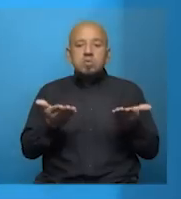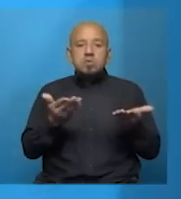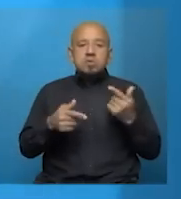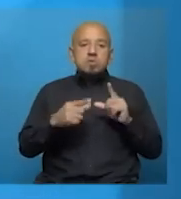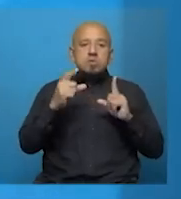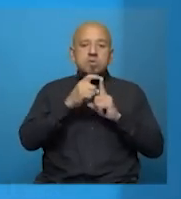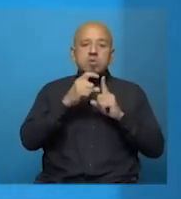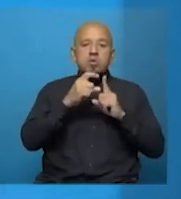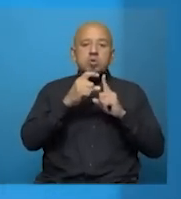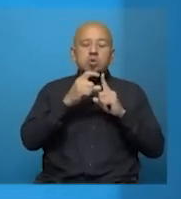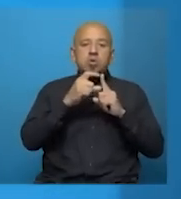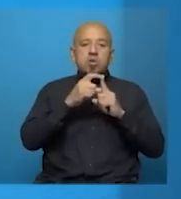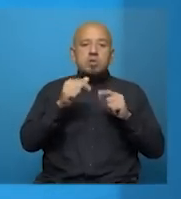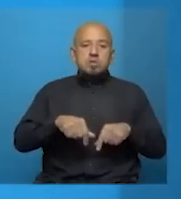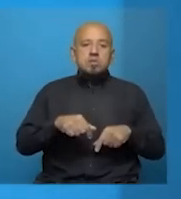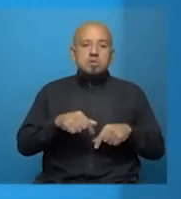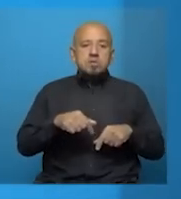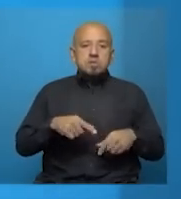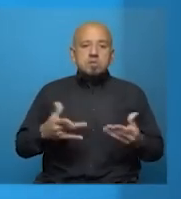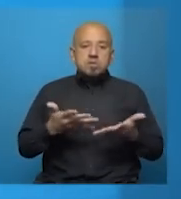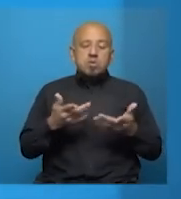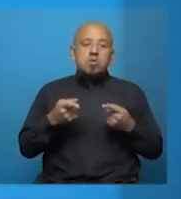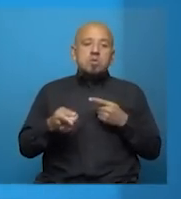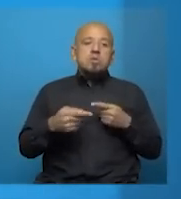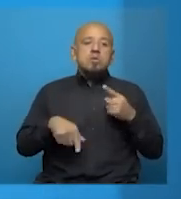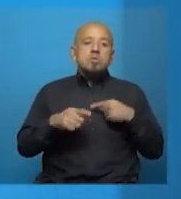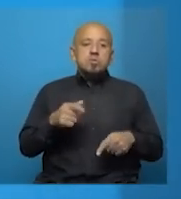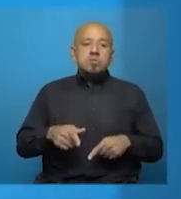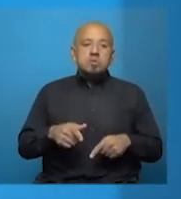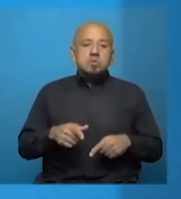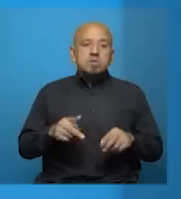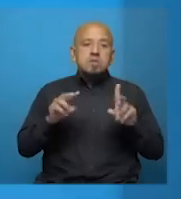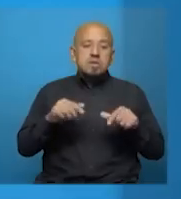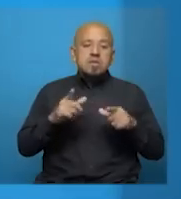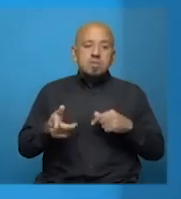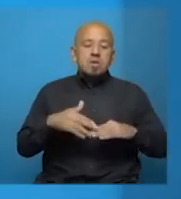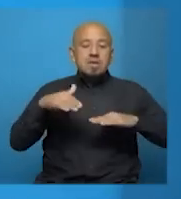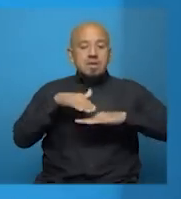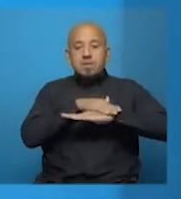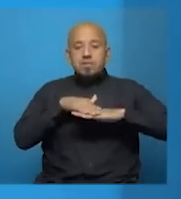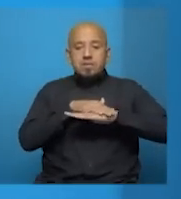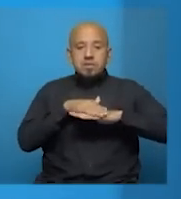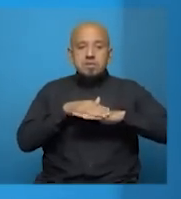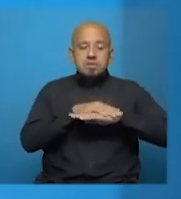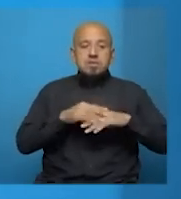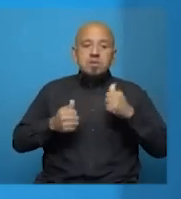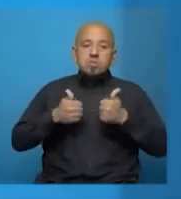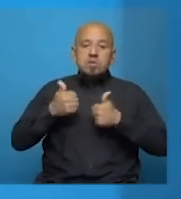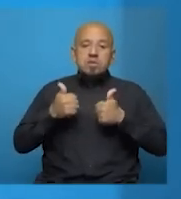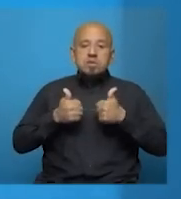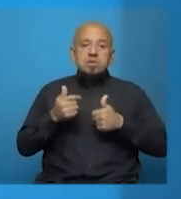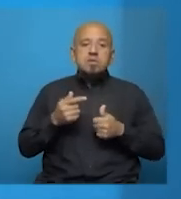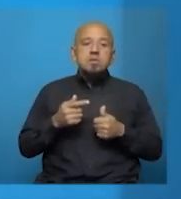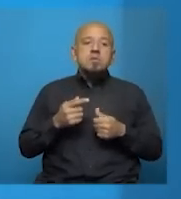del dólar en nuestros gobiernos y lo que está hoy, hoy el atraso cambiario es brutal y la falta de competitividad es